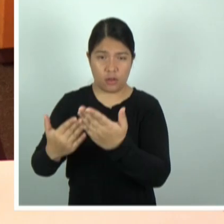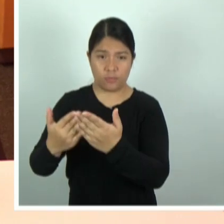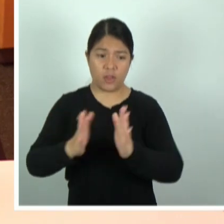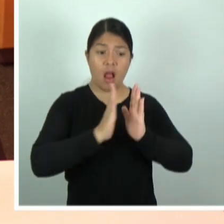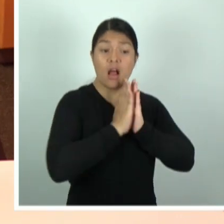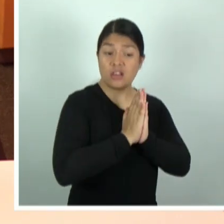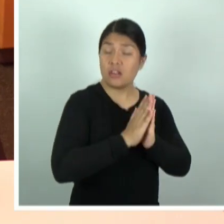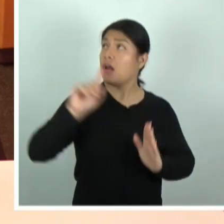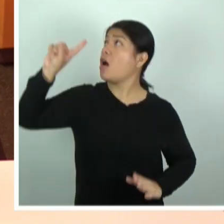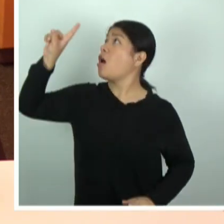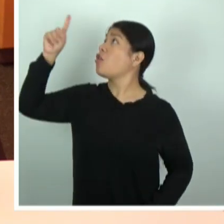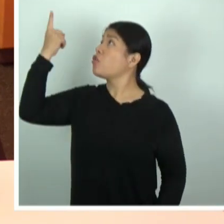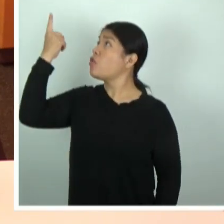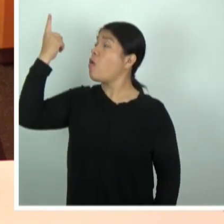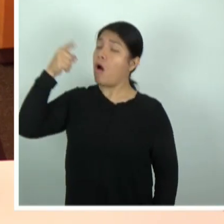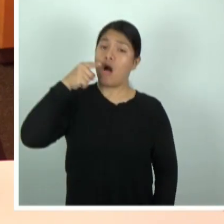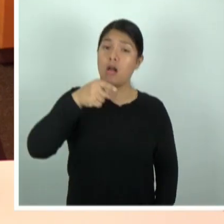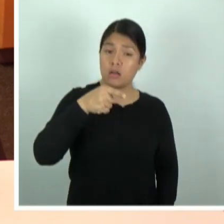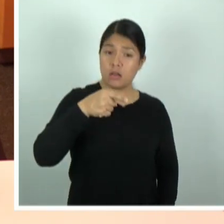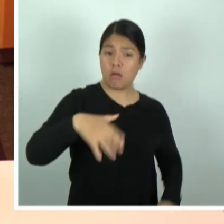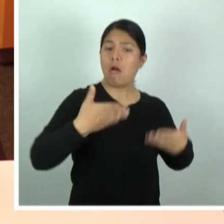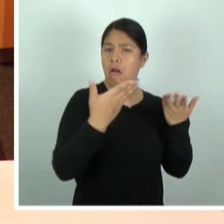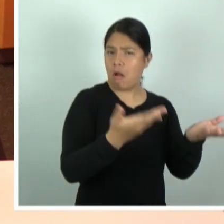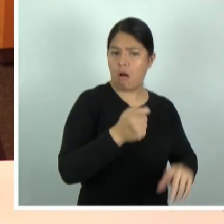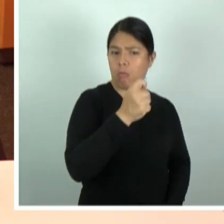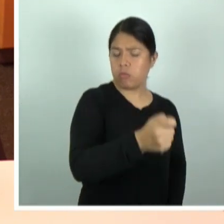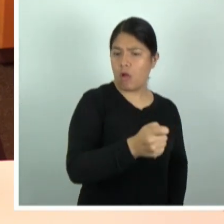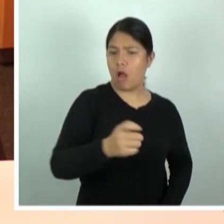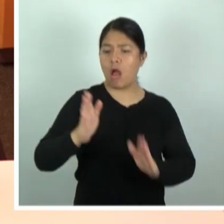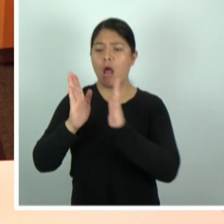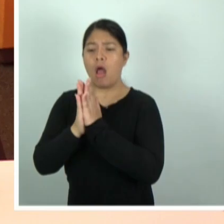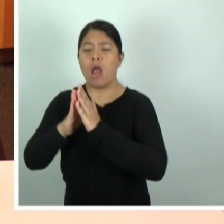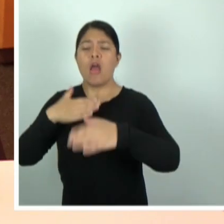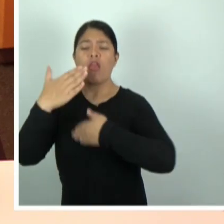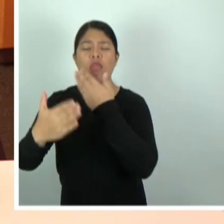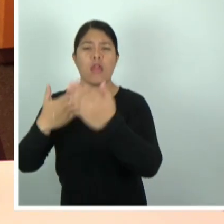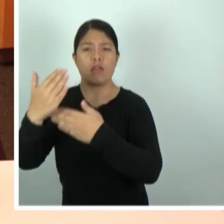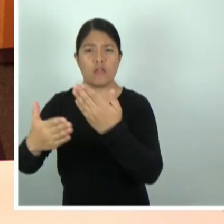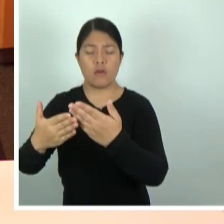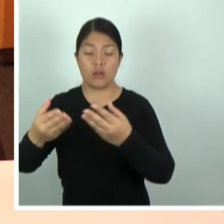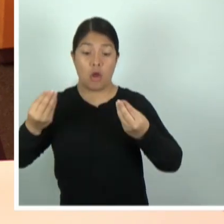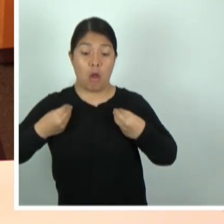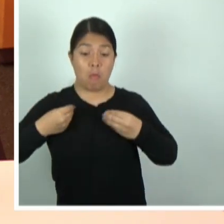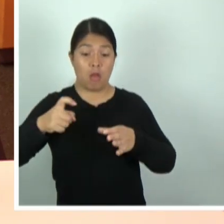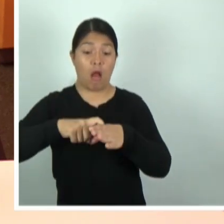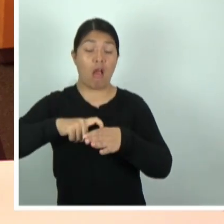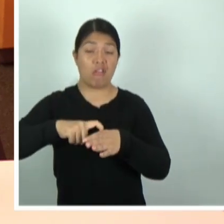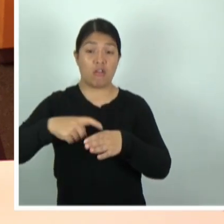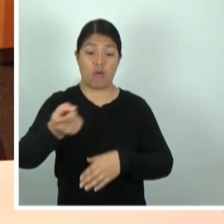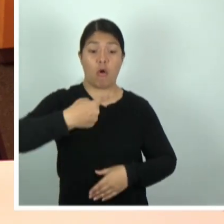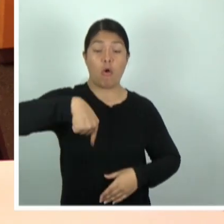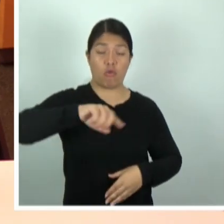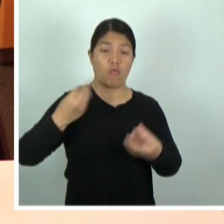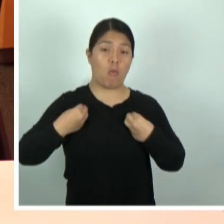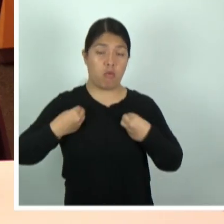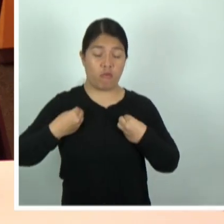que Dios te hace. Y santificación es el estilo de vida que tú y yo llevamos. Dios el